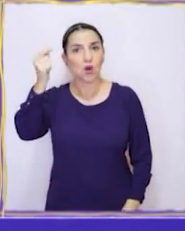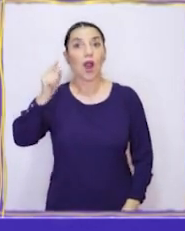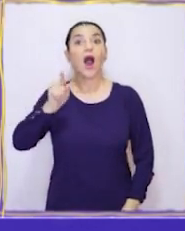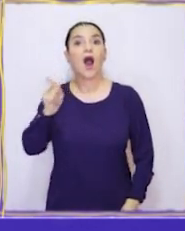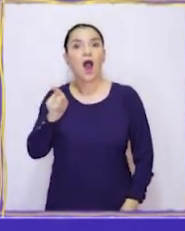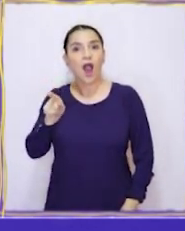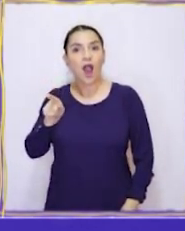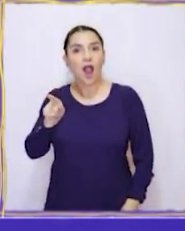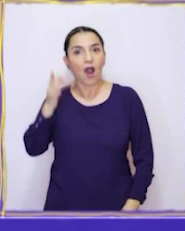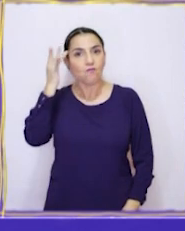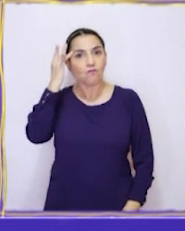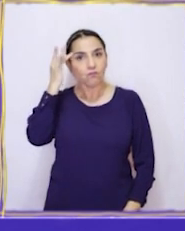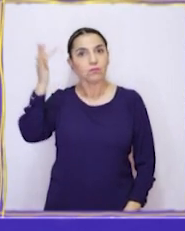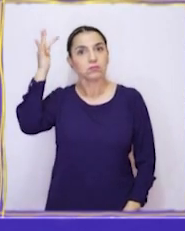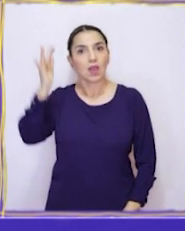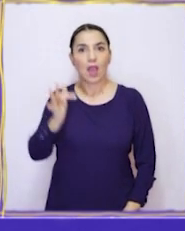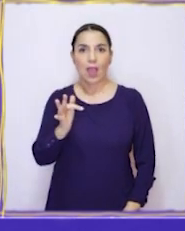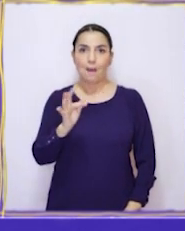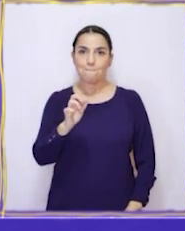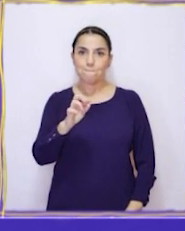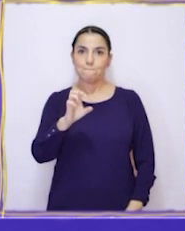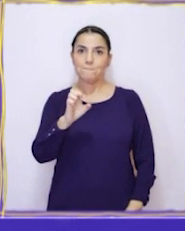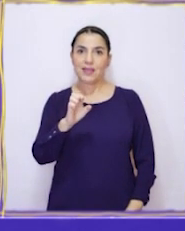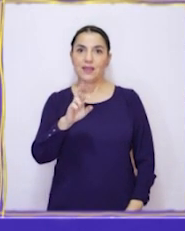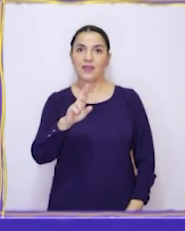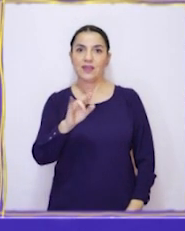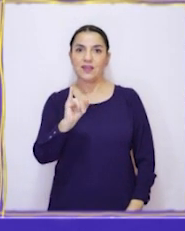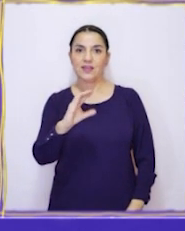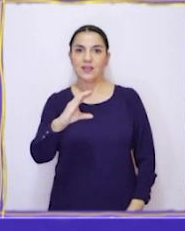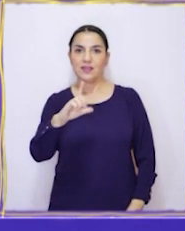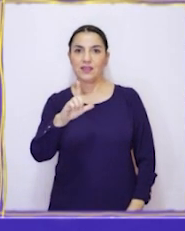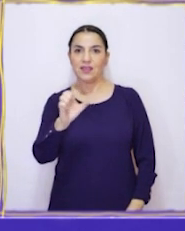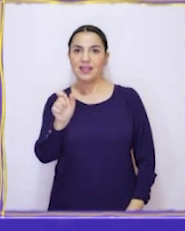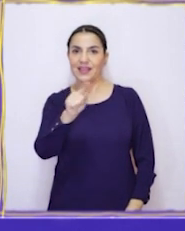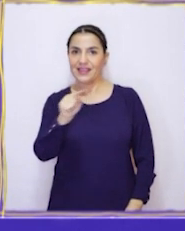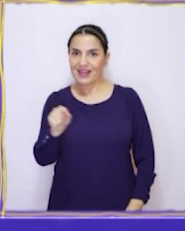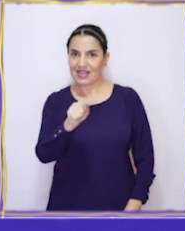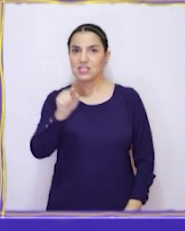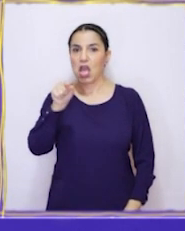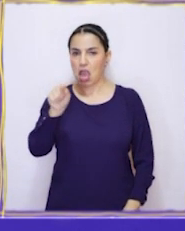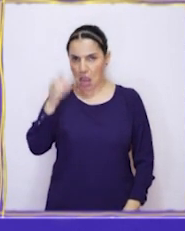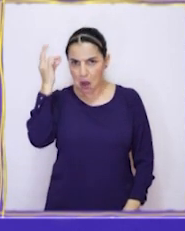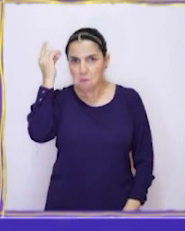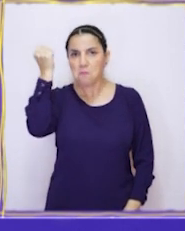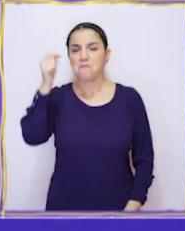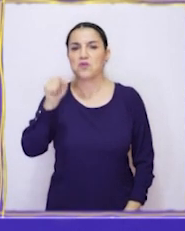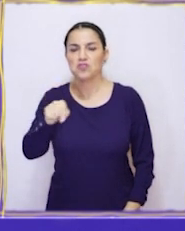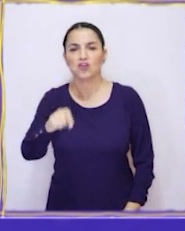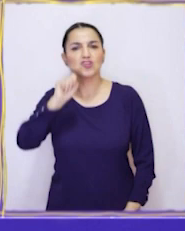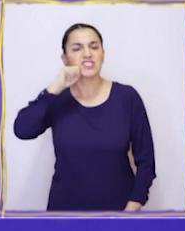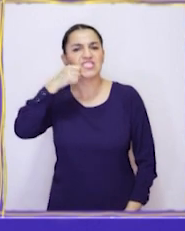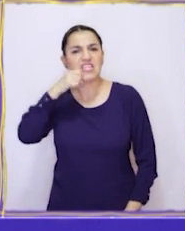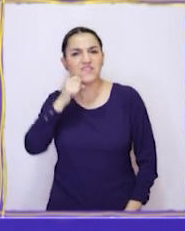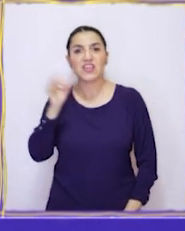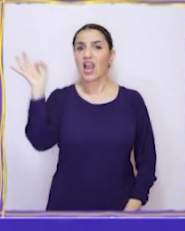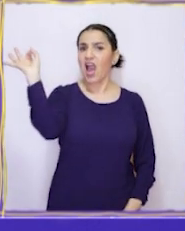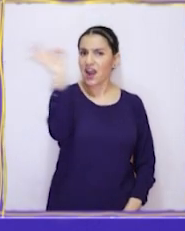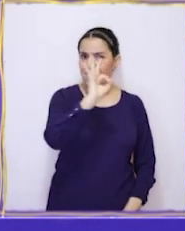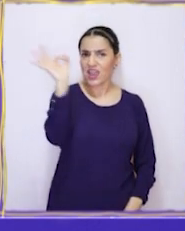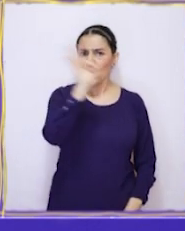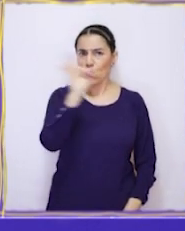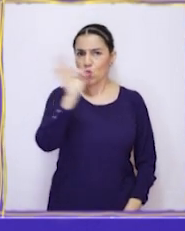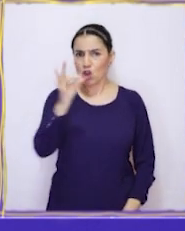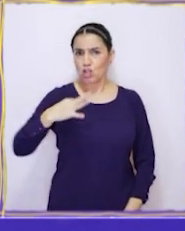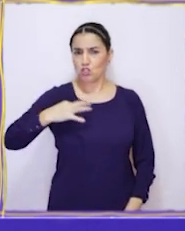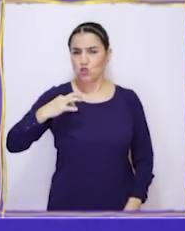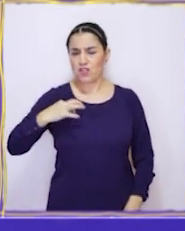llamado Pericles. Y se refiere a que los ciudadanos griegos se juntaban en la asamblea para decidir los asuntos de